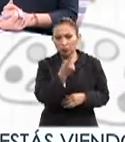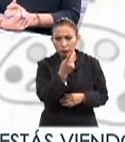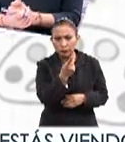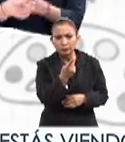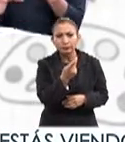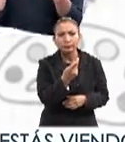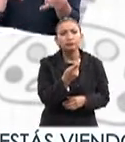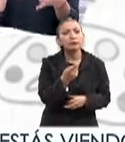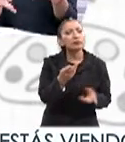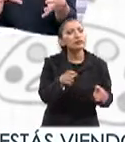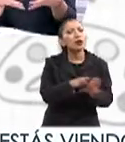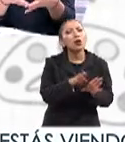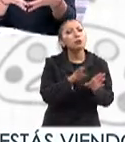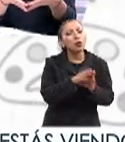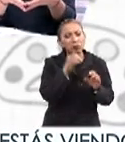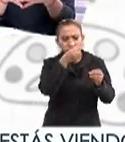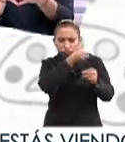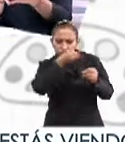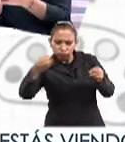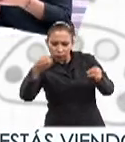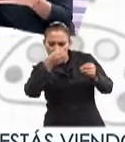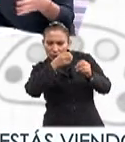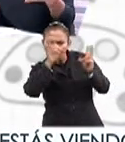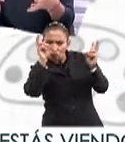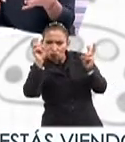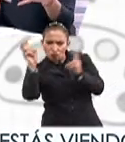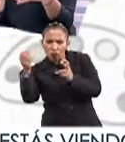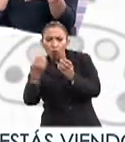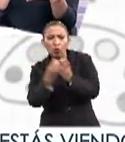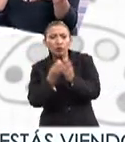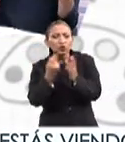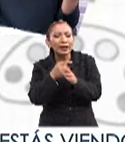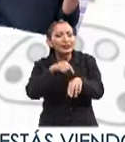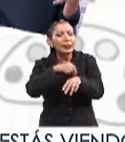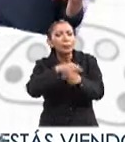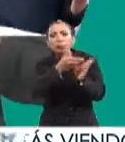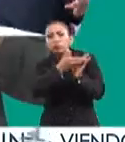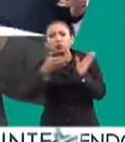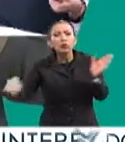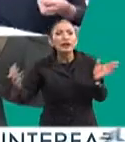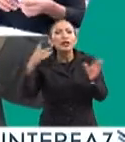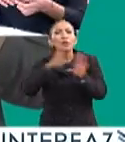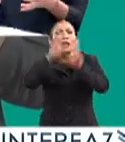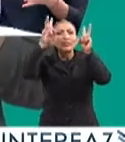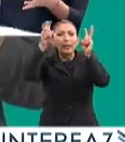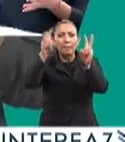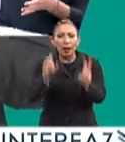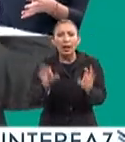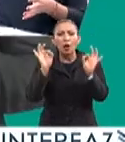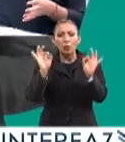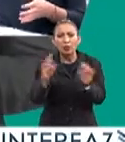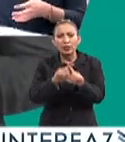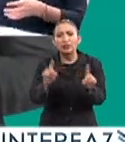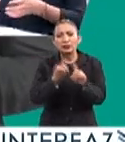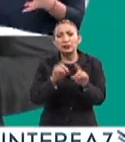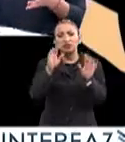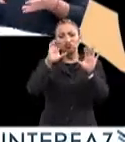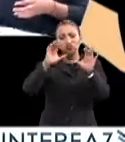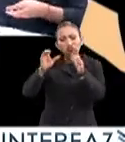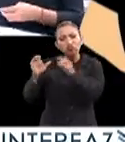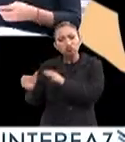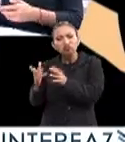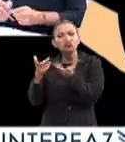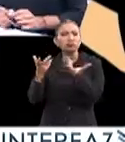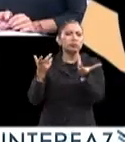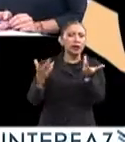preguntarte, ¿cómo está estructurado este curso? ¿Cuánto dura y de qué se compone específicamente? Es decir, los distintos módulos